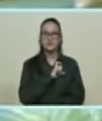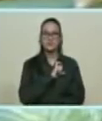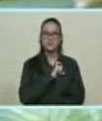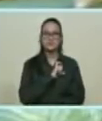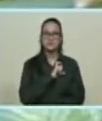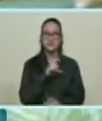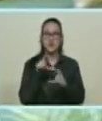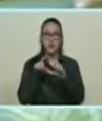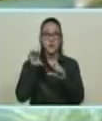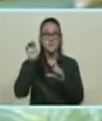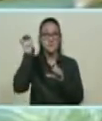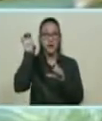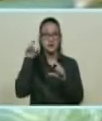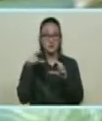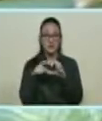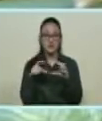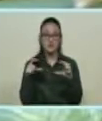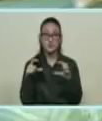Y con el Carnet de la Patria